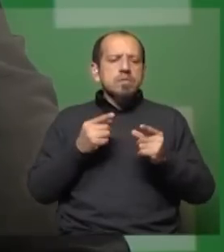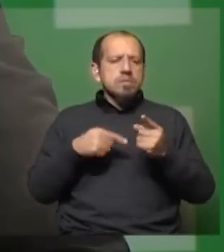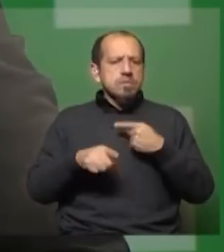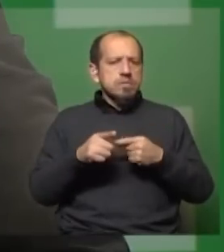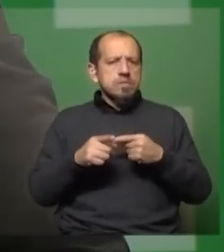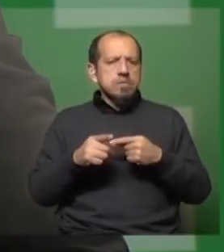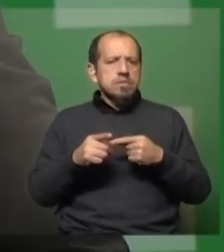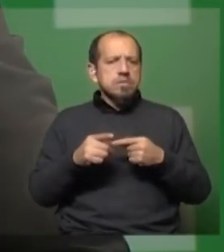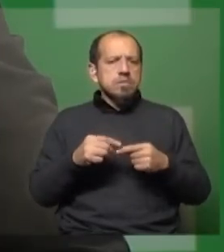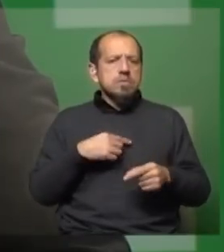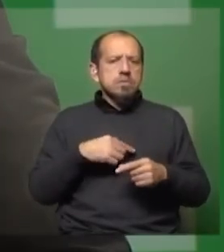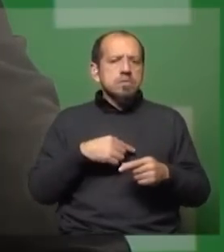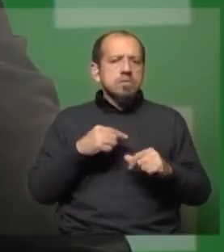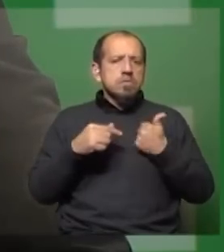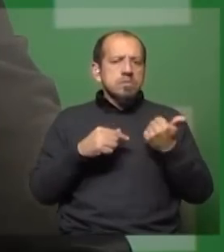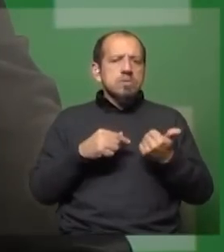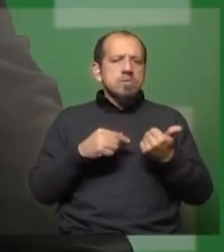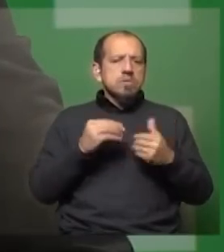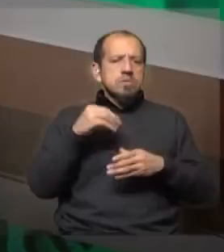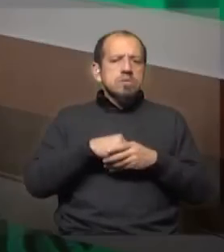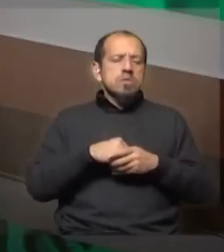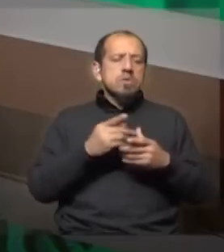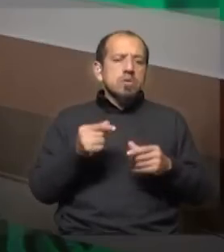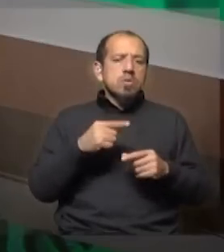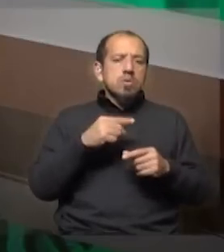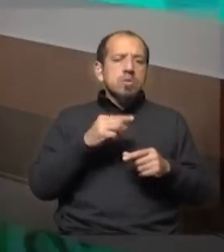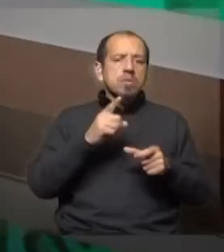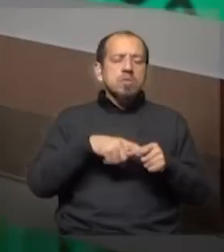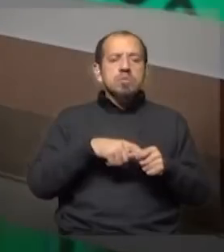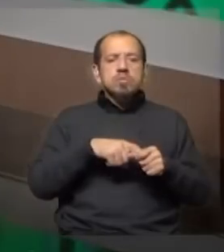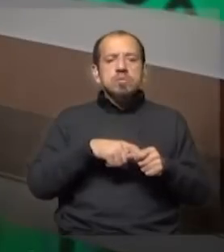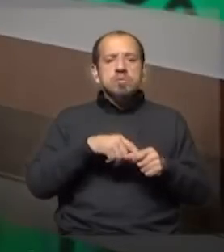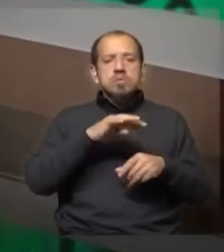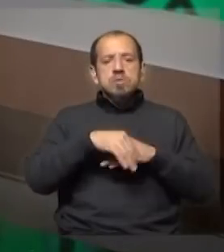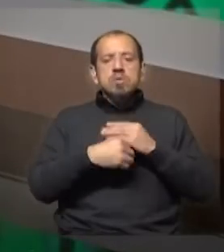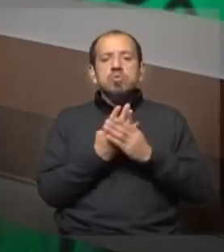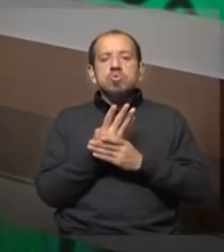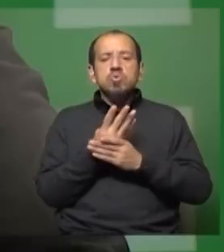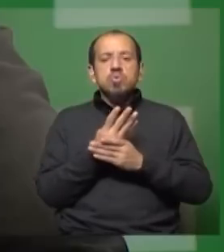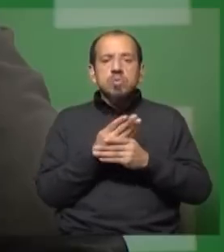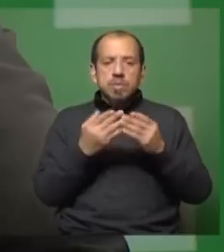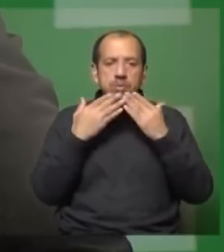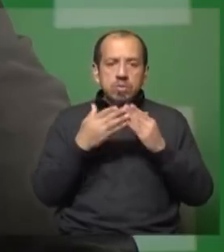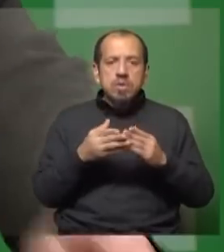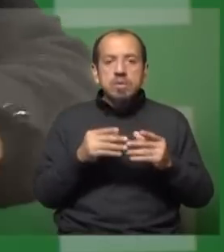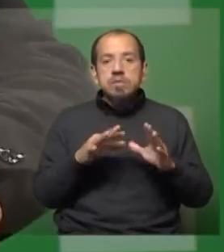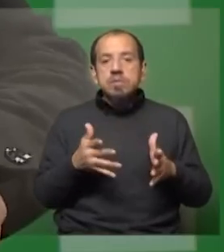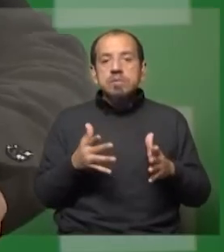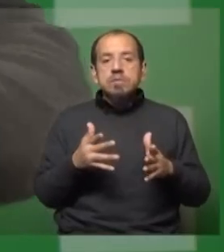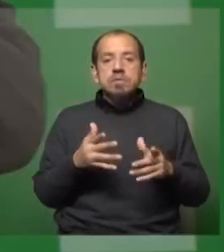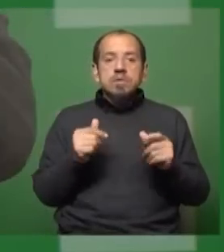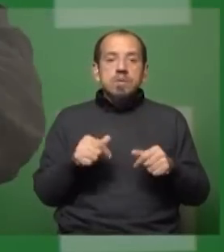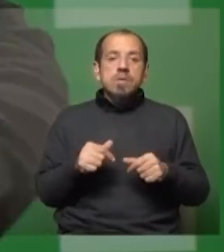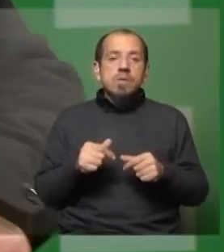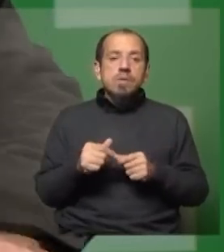las ventajas que tenemos de estar dentro del mercosur habría que hablar con empresarios eh para preguntarles qué significaría cuando hoy